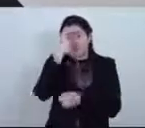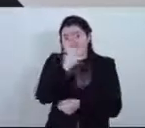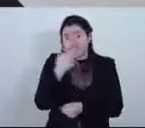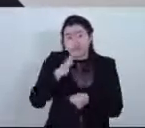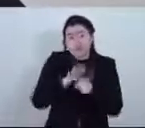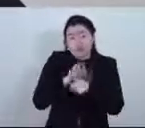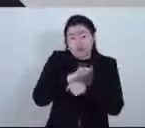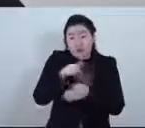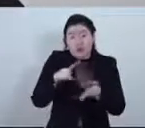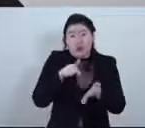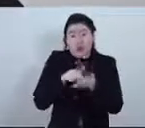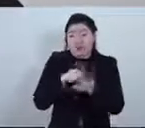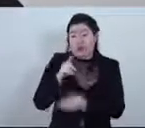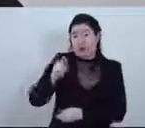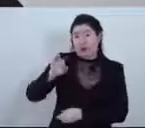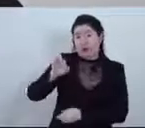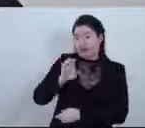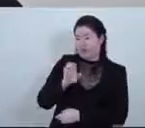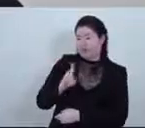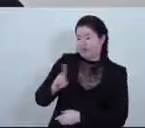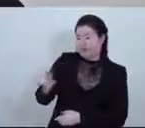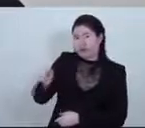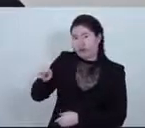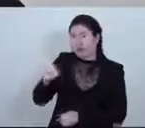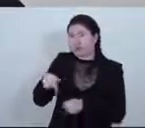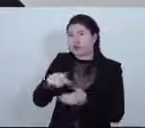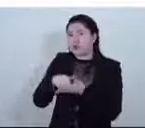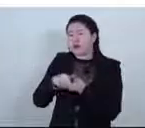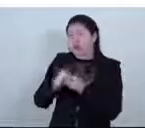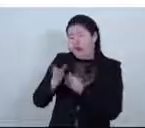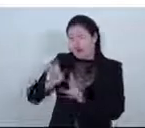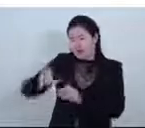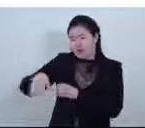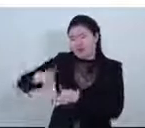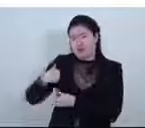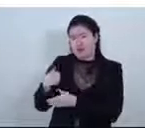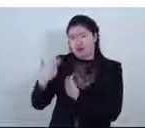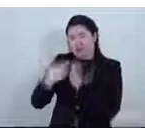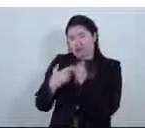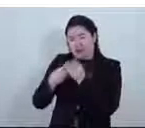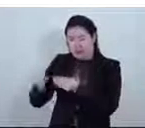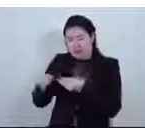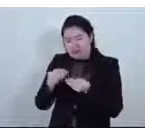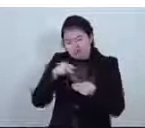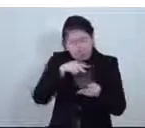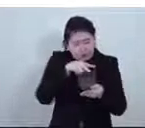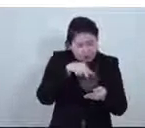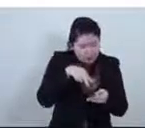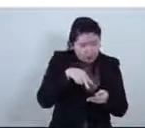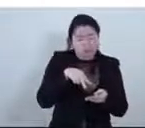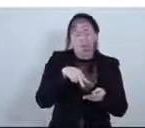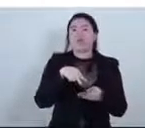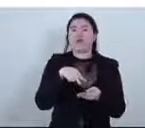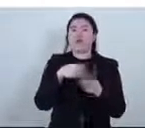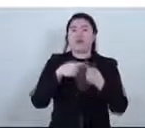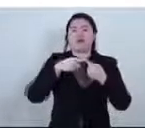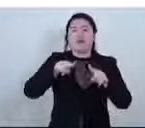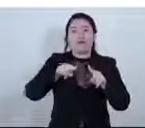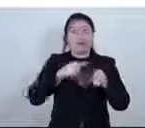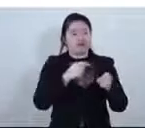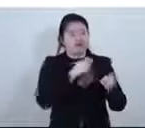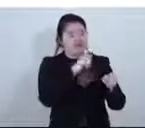lado oriente, la cual se inspeccionó ya en el taller de resguardo, una inconsistencia en cuanto al número de pernos